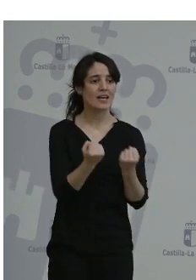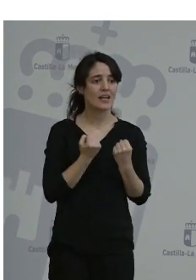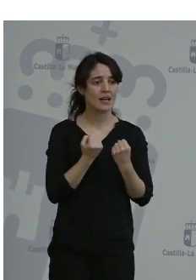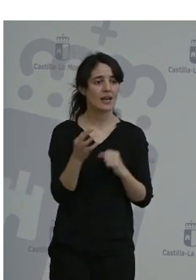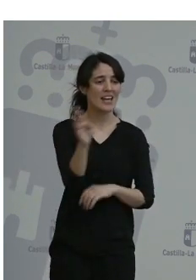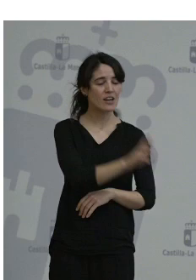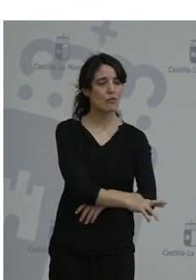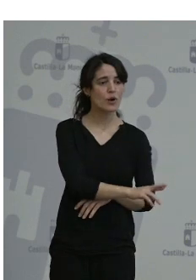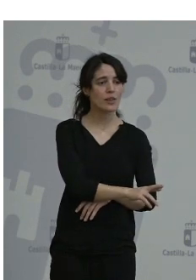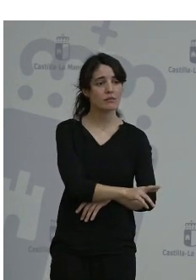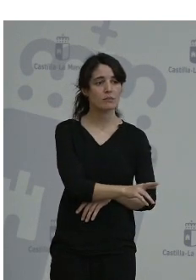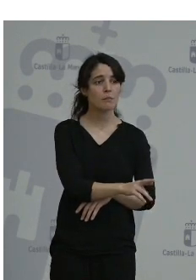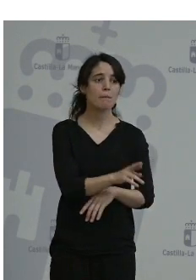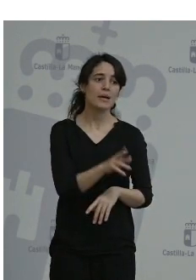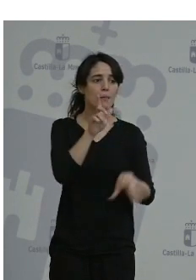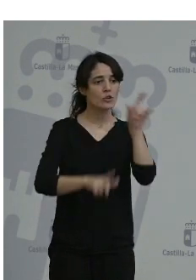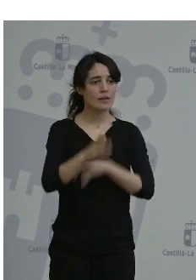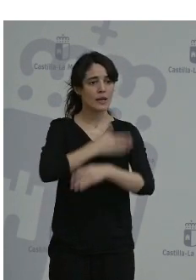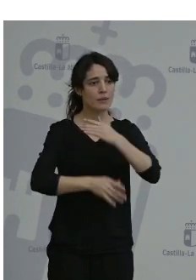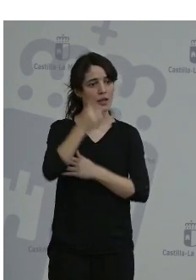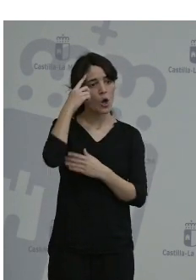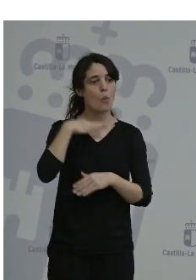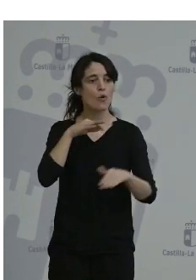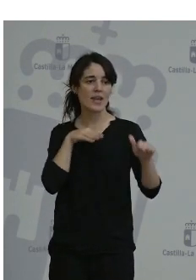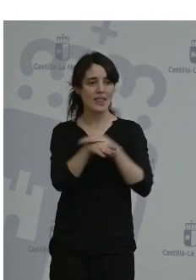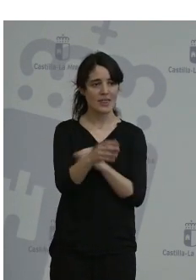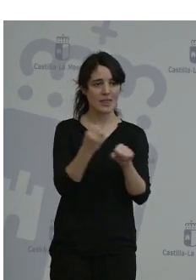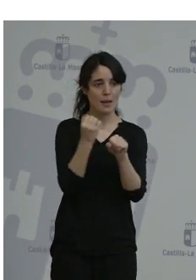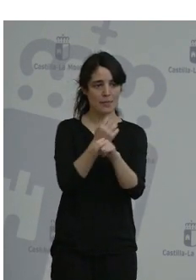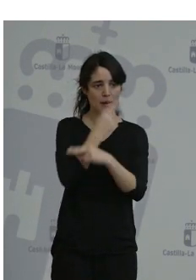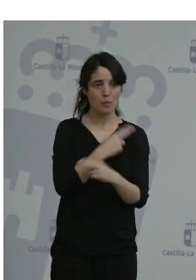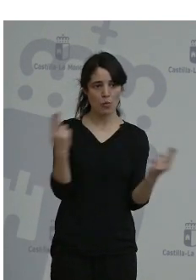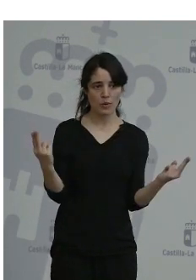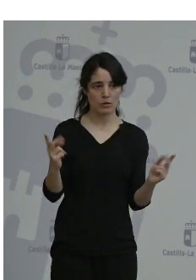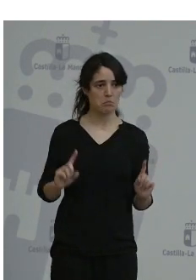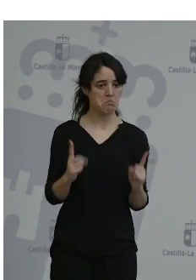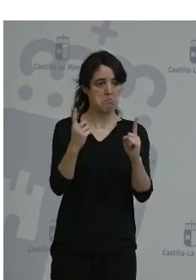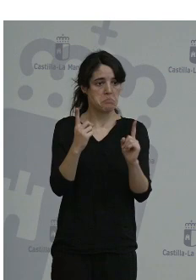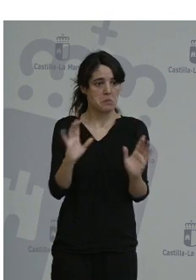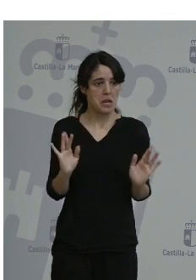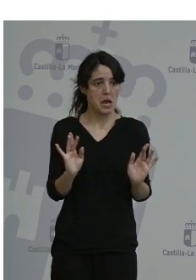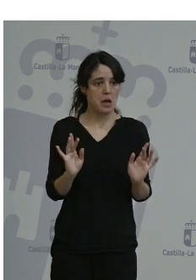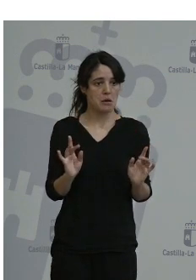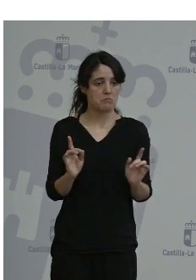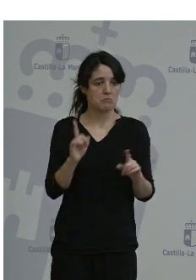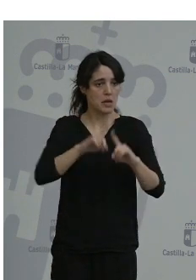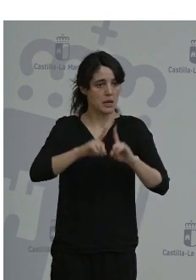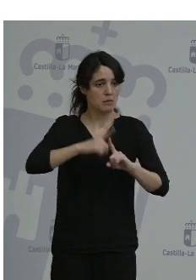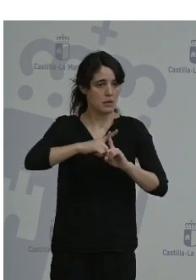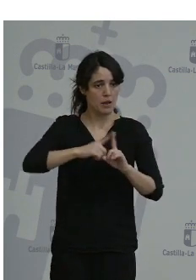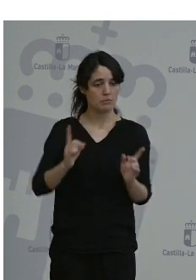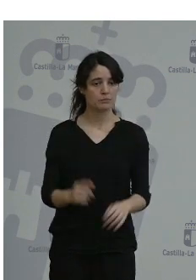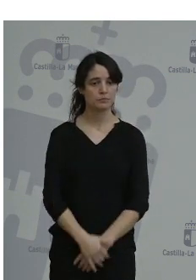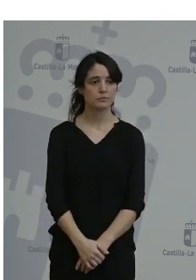intelectual puedan acceder al empleo público en primera medida. Tenemos en marcha